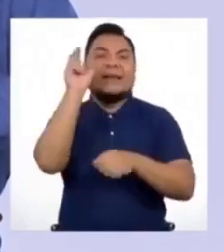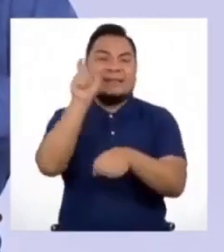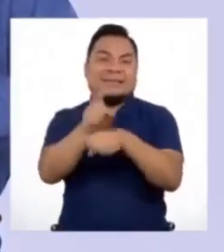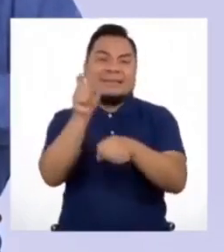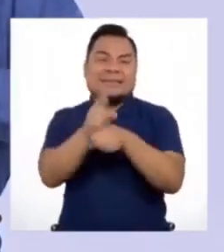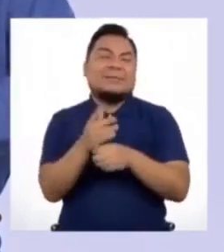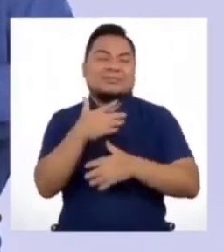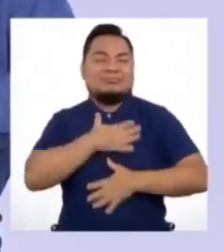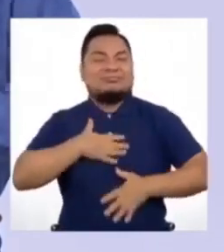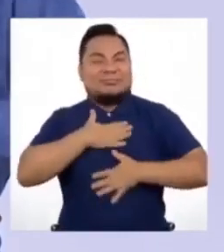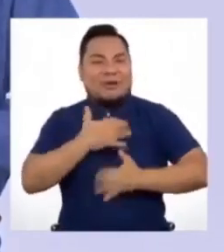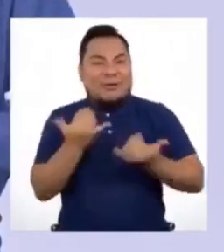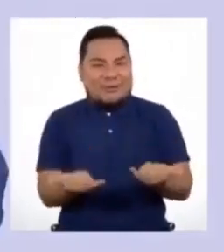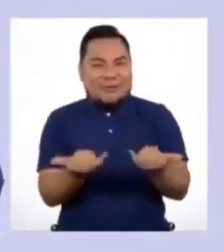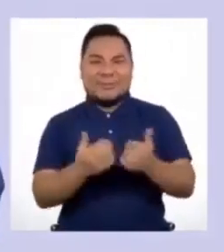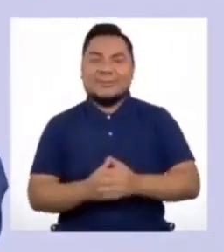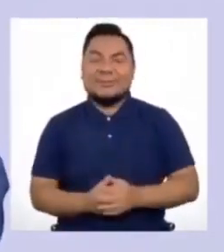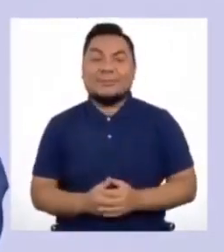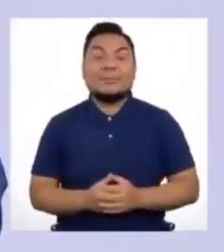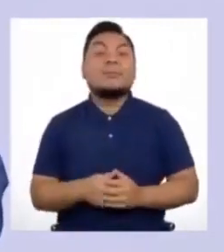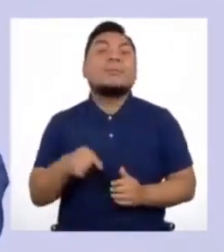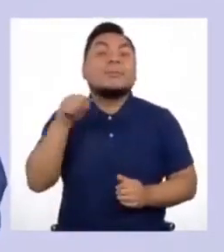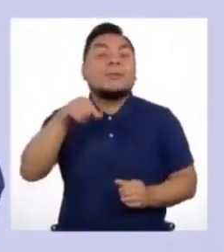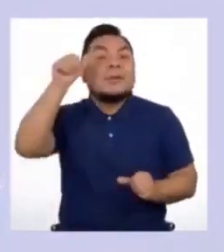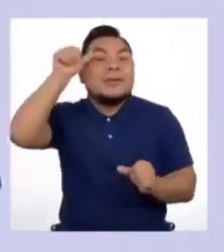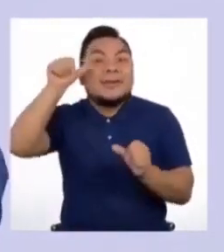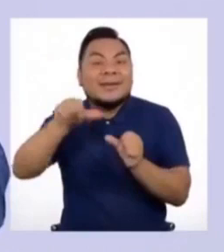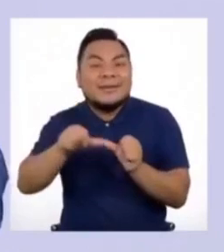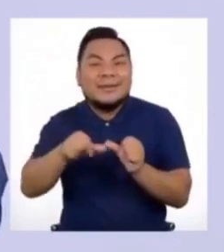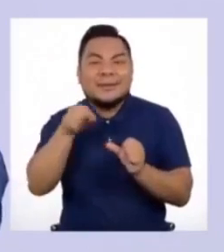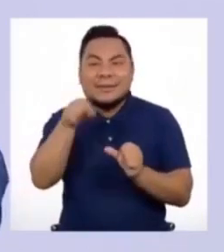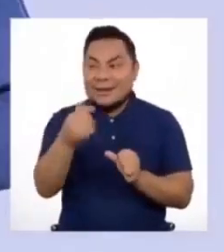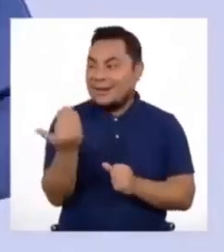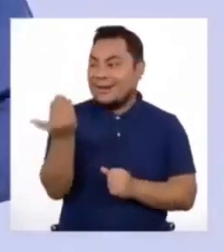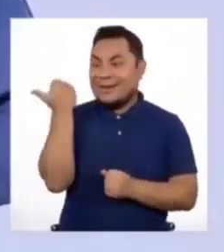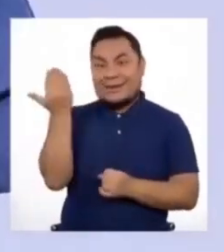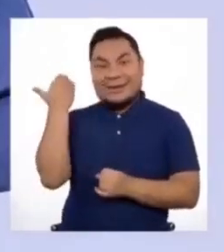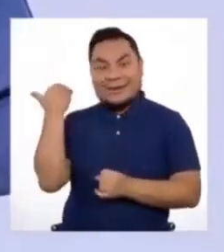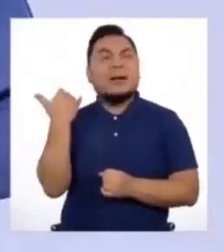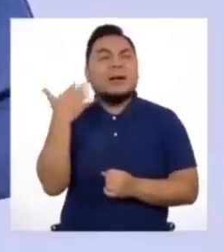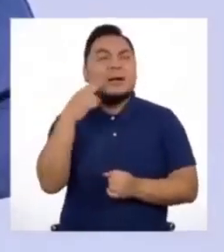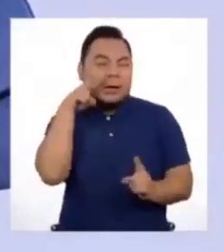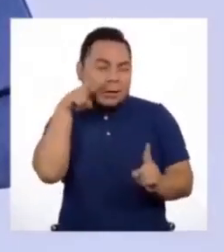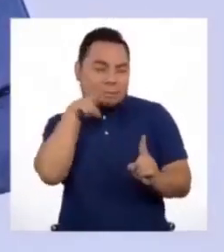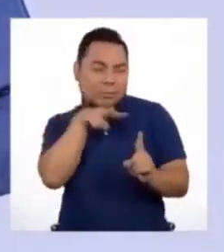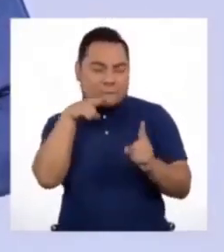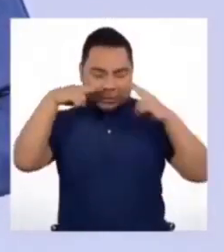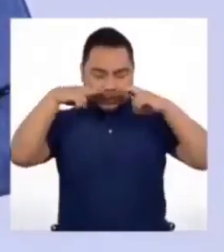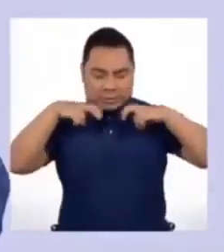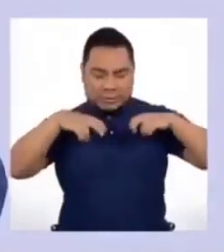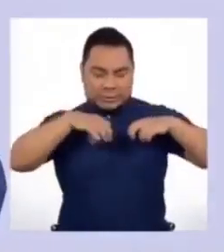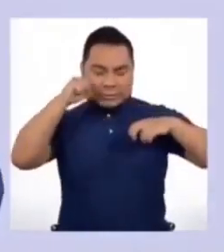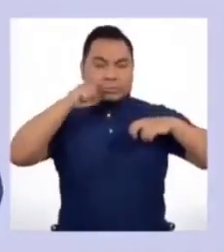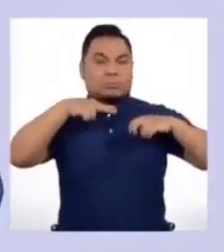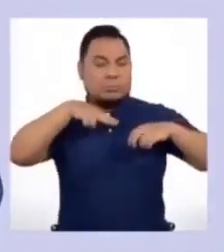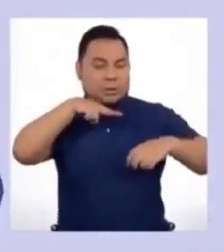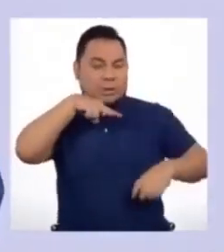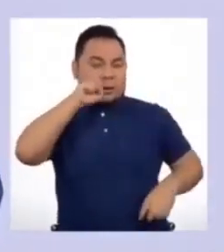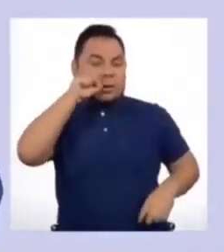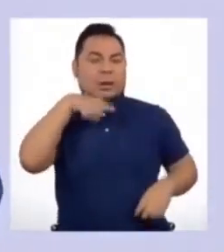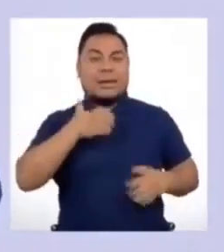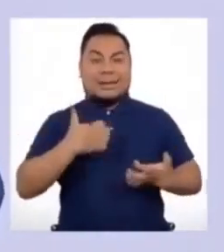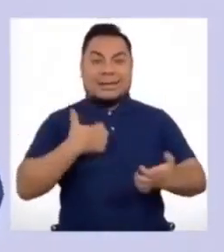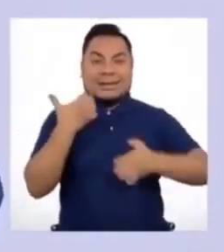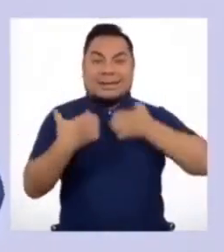tan divertida el día de hoy. Recordarán que en las actividades anteriores fuimos identificando nuestras emociones y descubrimos